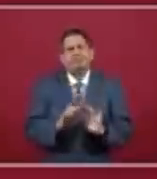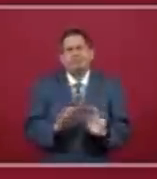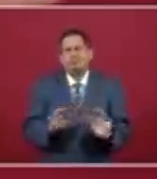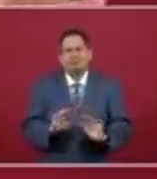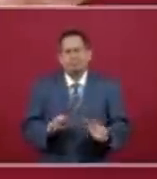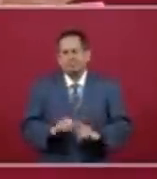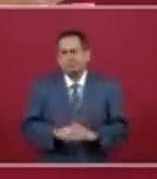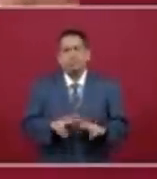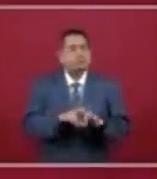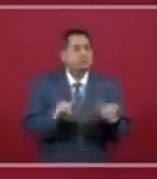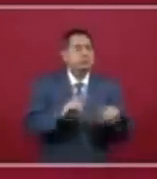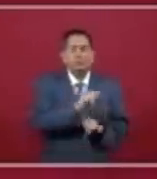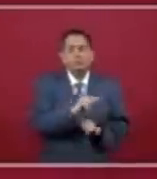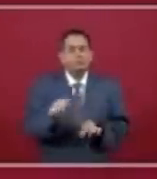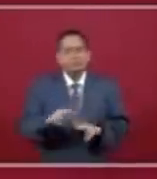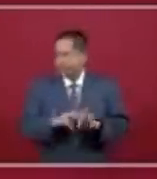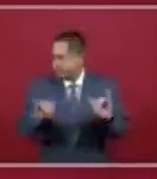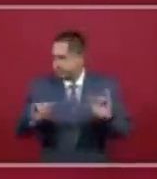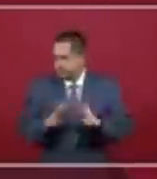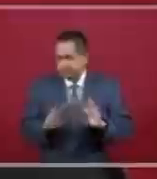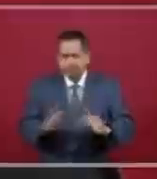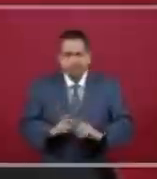En ningún caso.